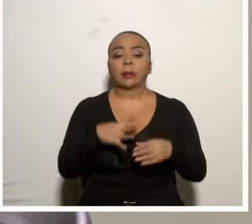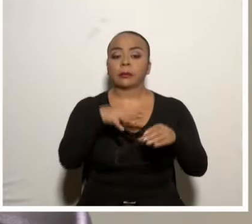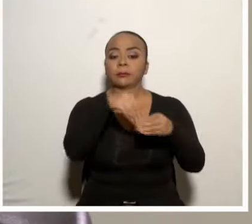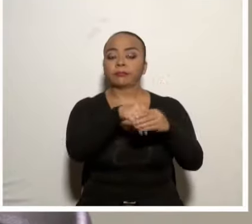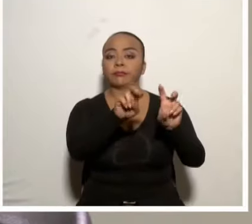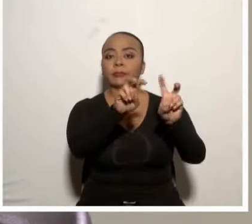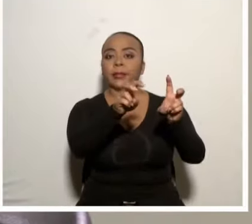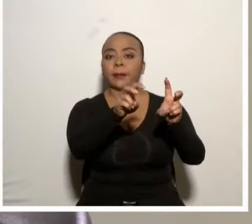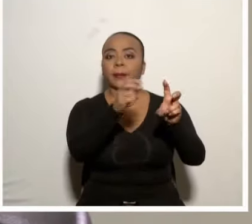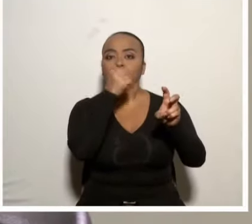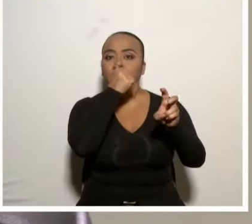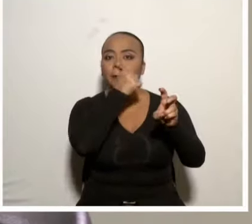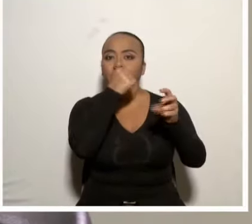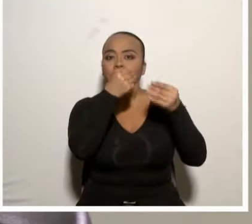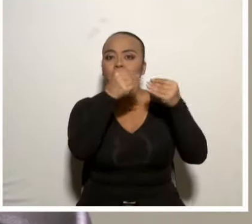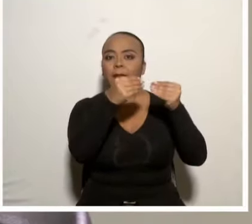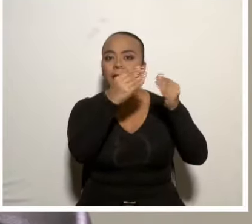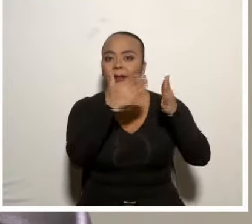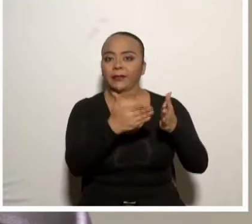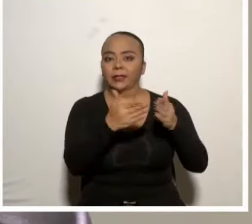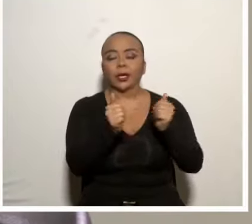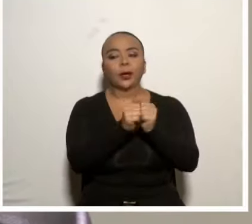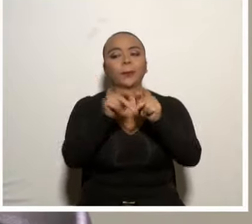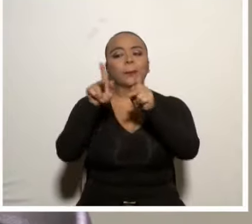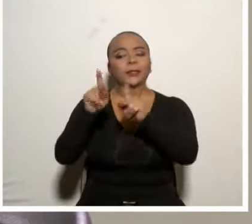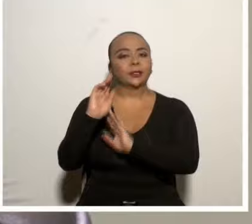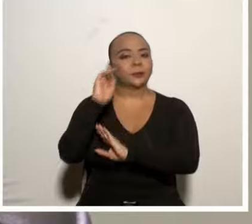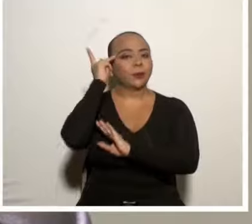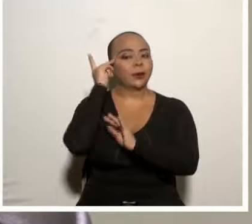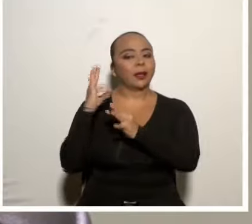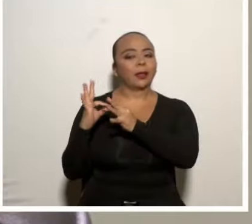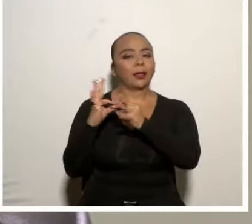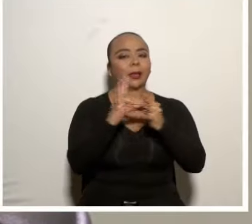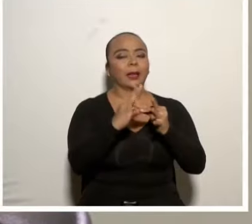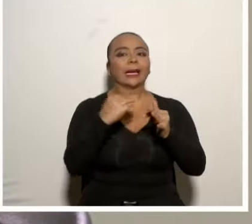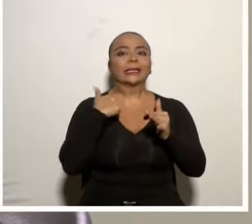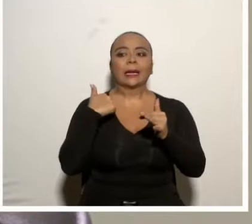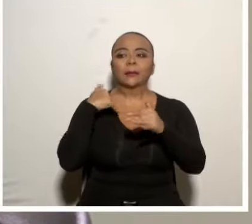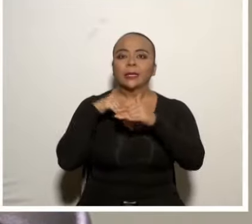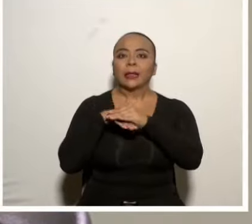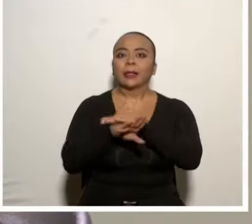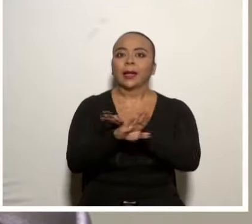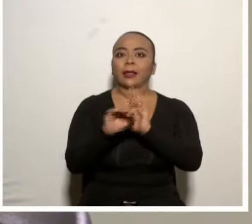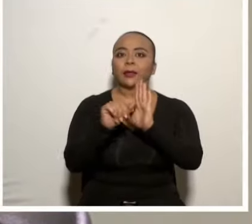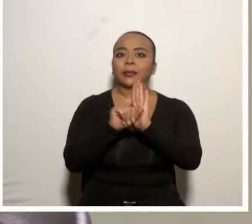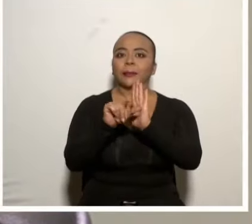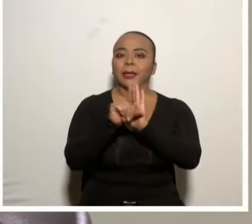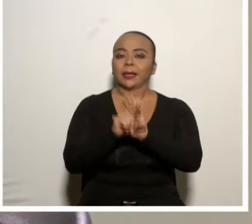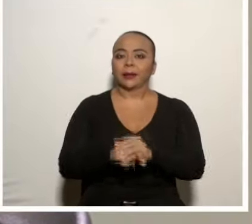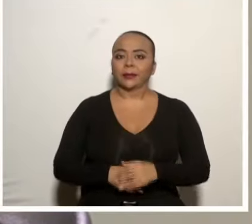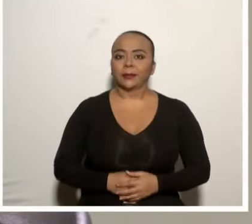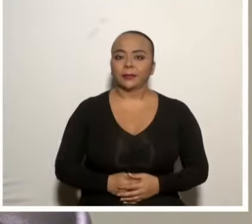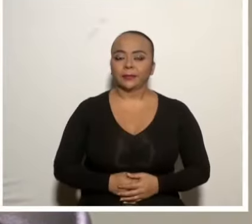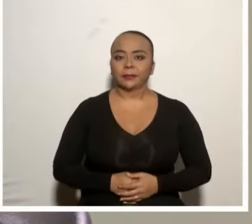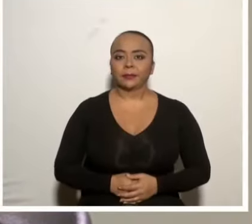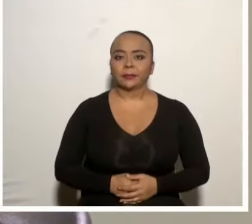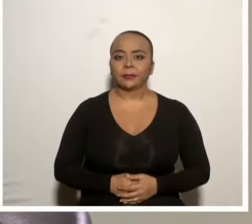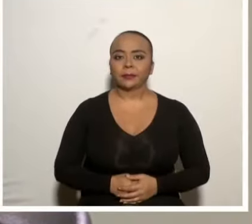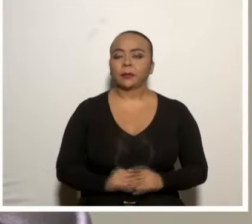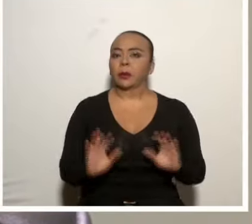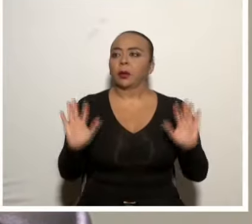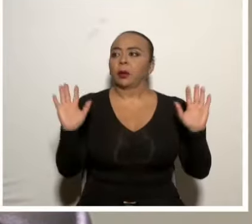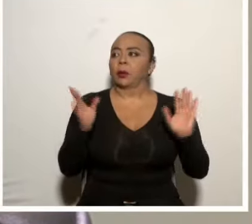tema de narcotraficantes con personas políticas. Las teníamos entrando a la Asamblea Legislativa,